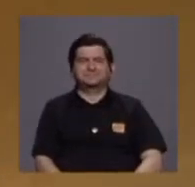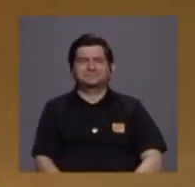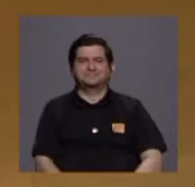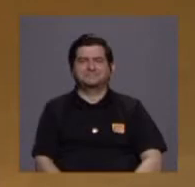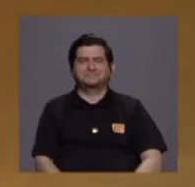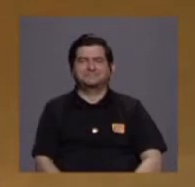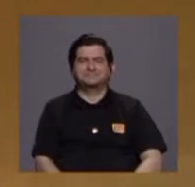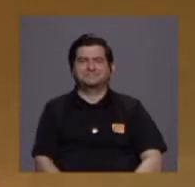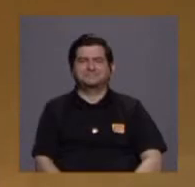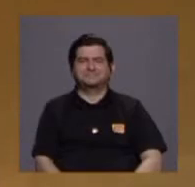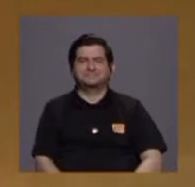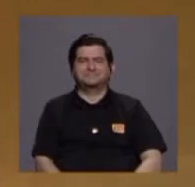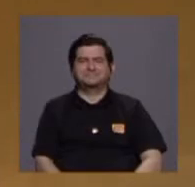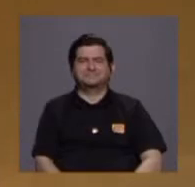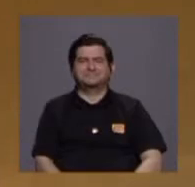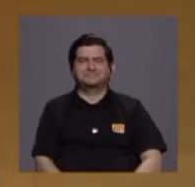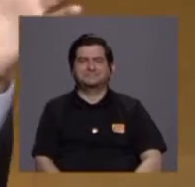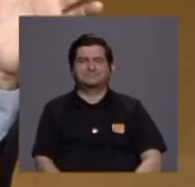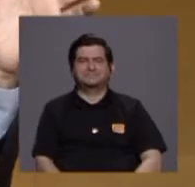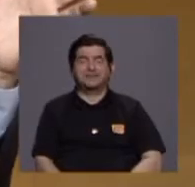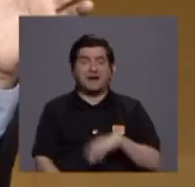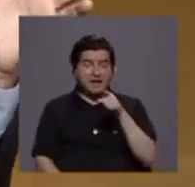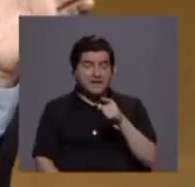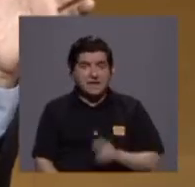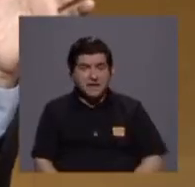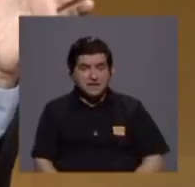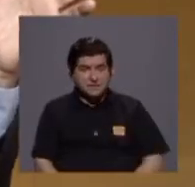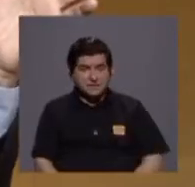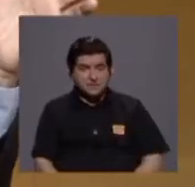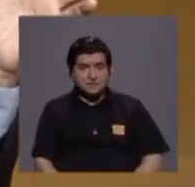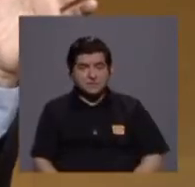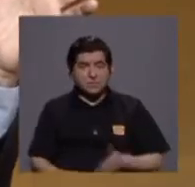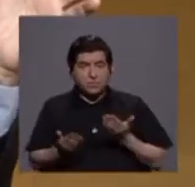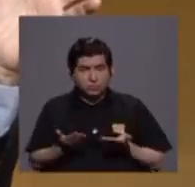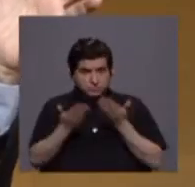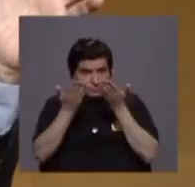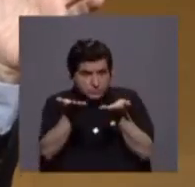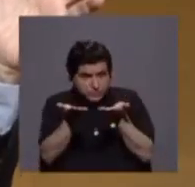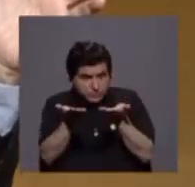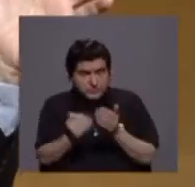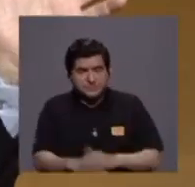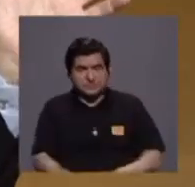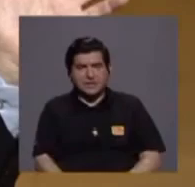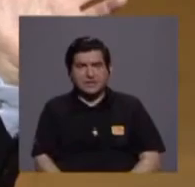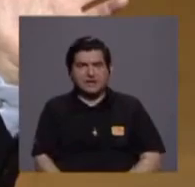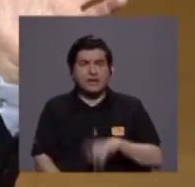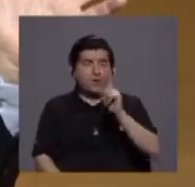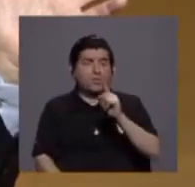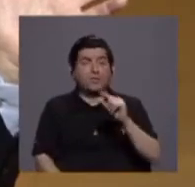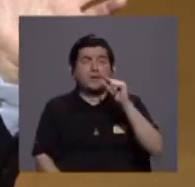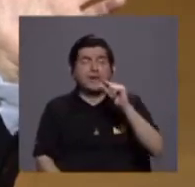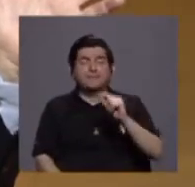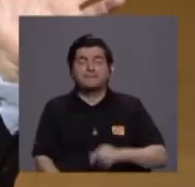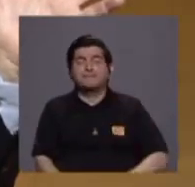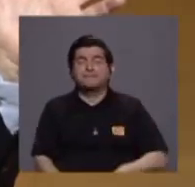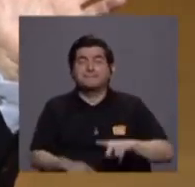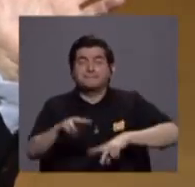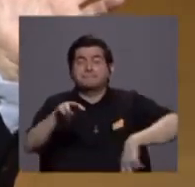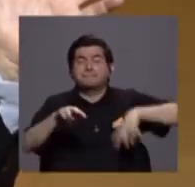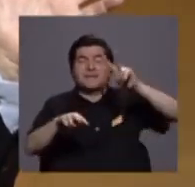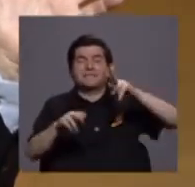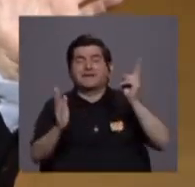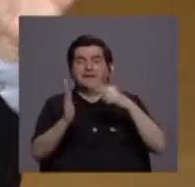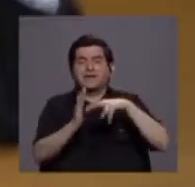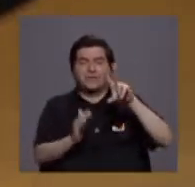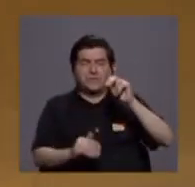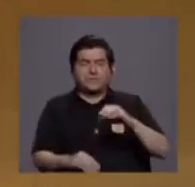Este lanzamiento va a estar disponible, porque ahora una de las pequeñas ventajas de